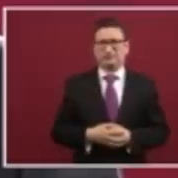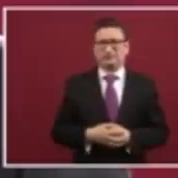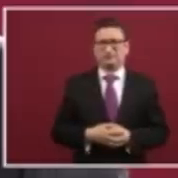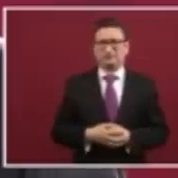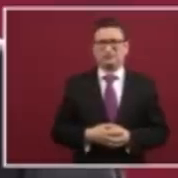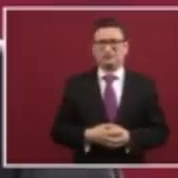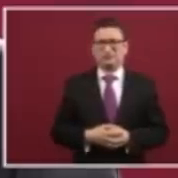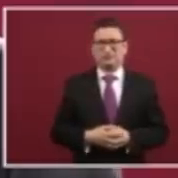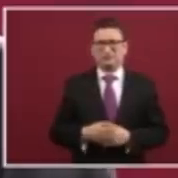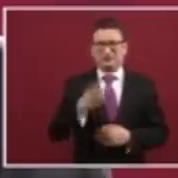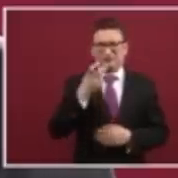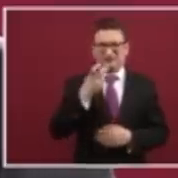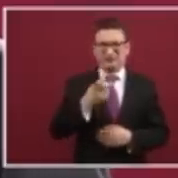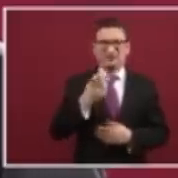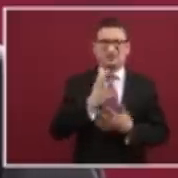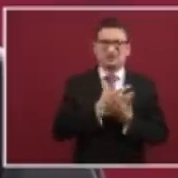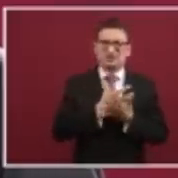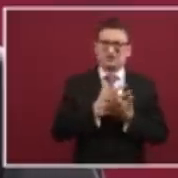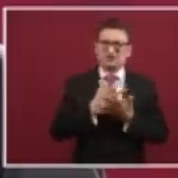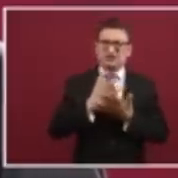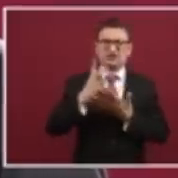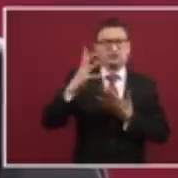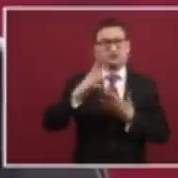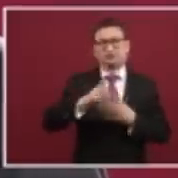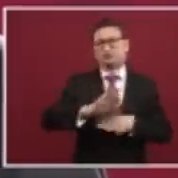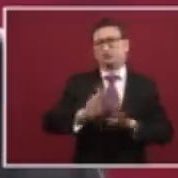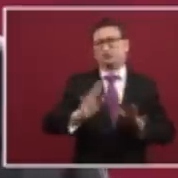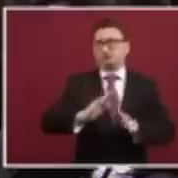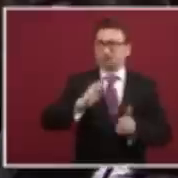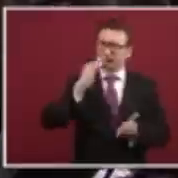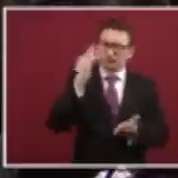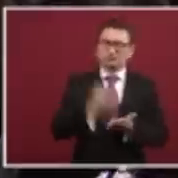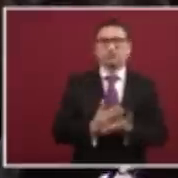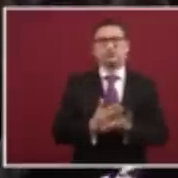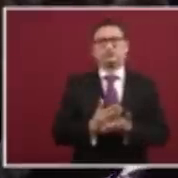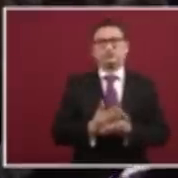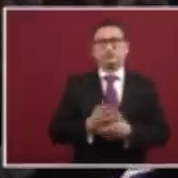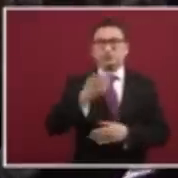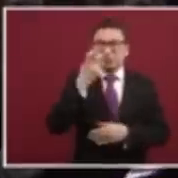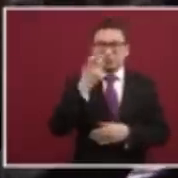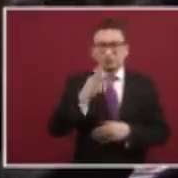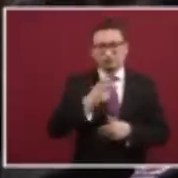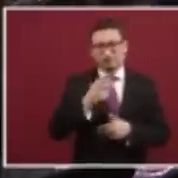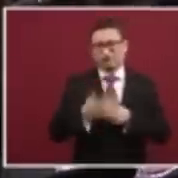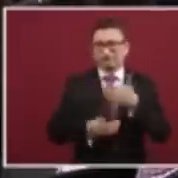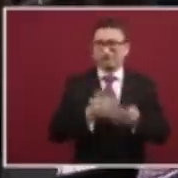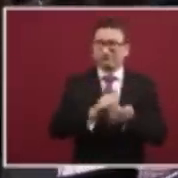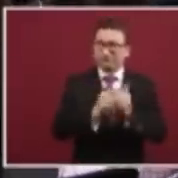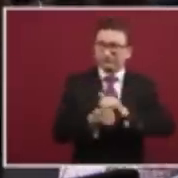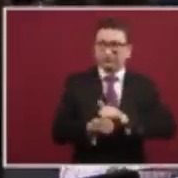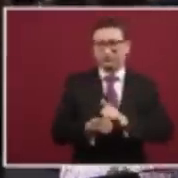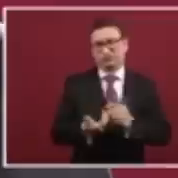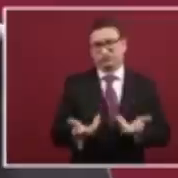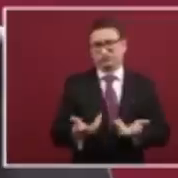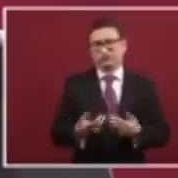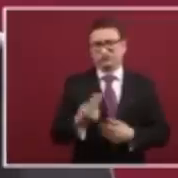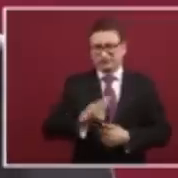Todos esos excesos se tienen que terminar. Si no, no hay cambio. Y